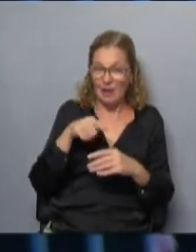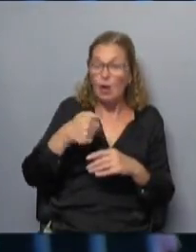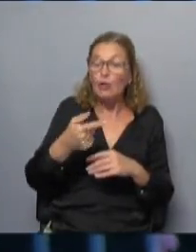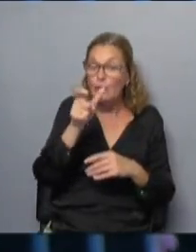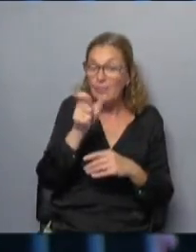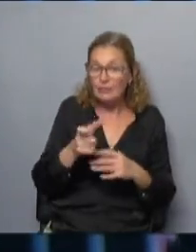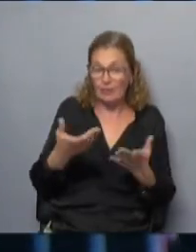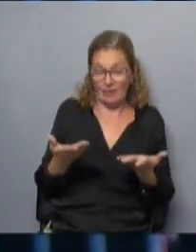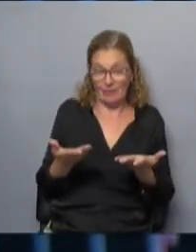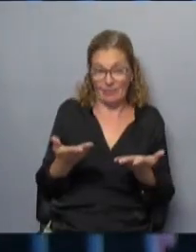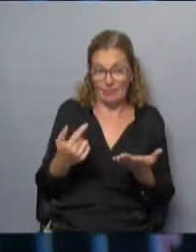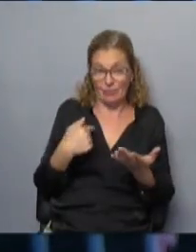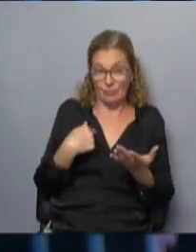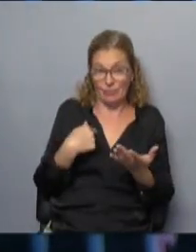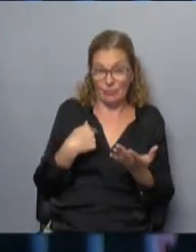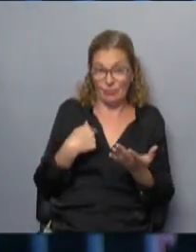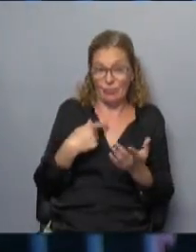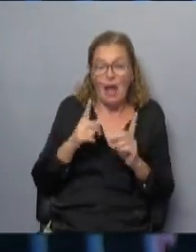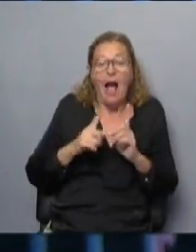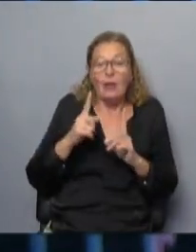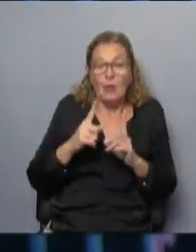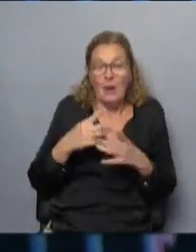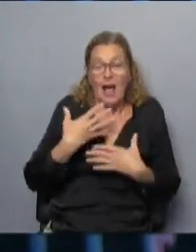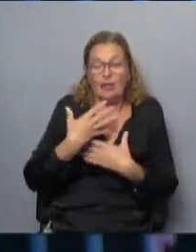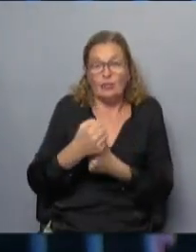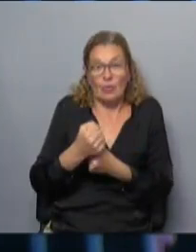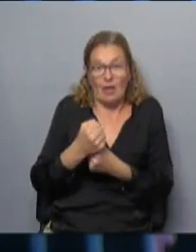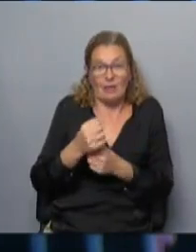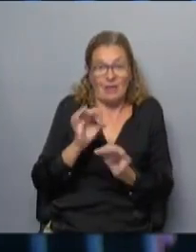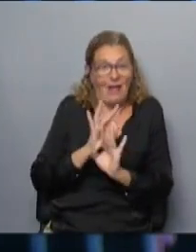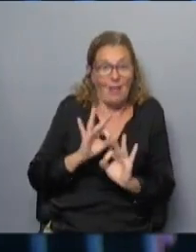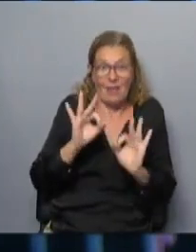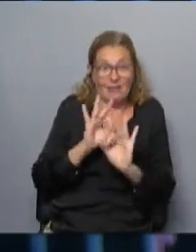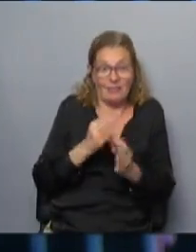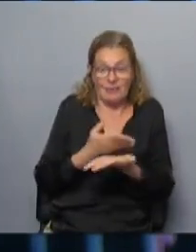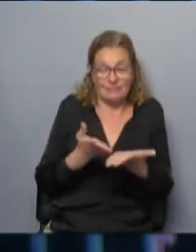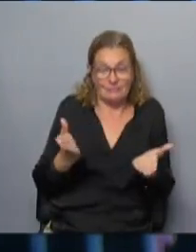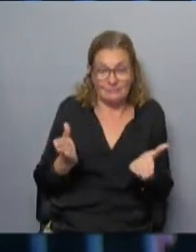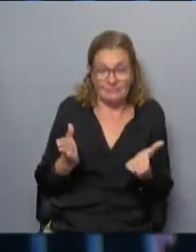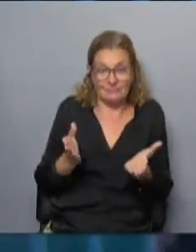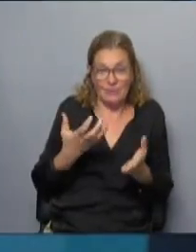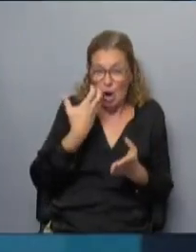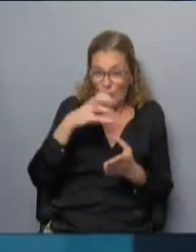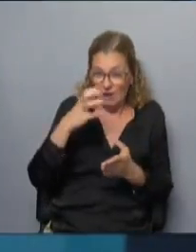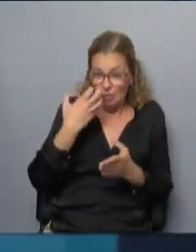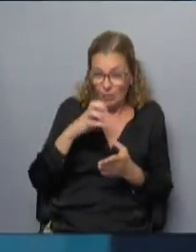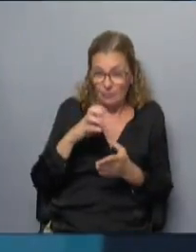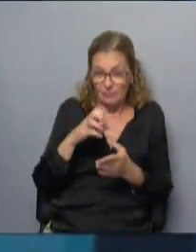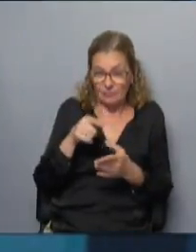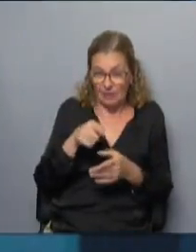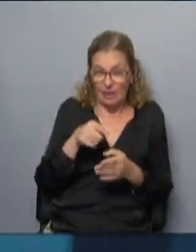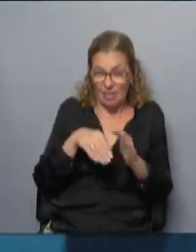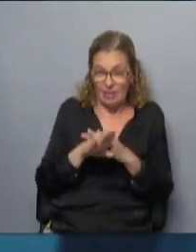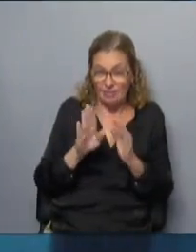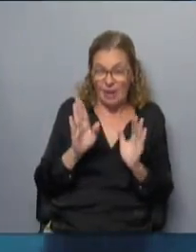otro yo soy yo siempre instrumento para generar un contexto y punto lo grito funcionaban ahí adentro